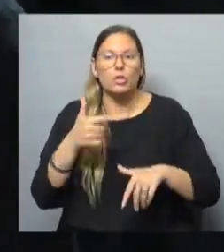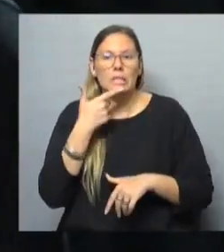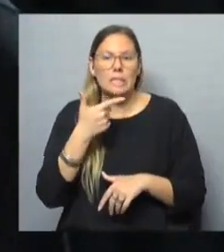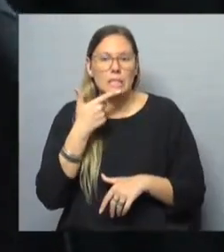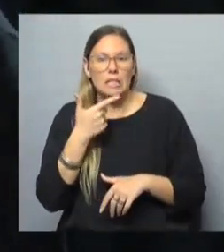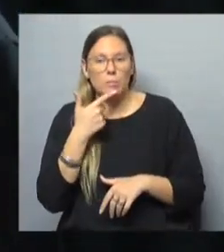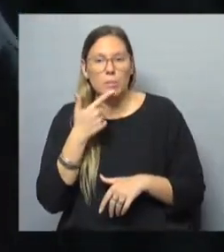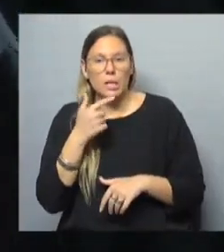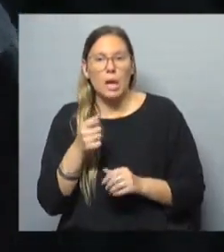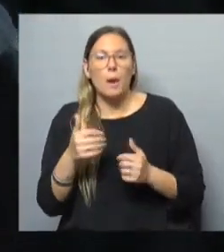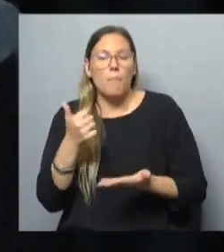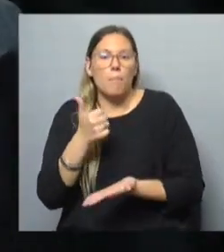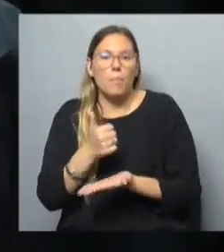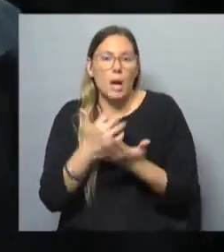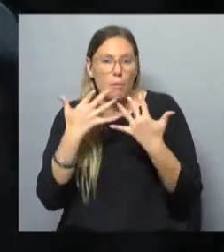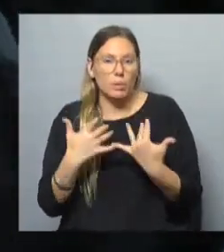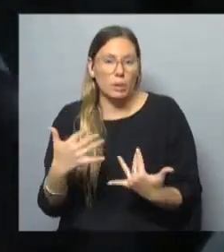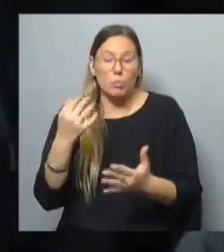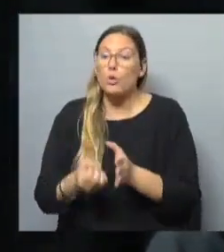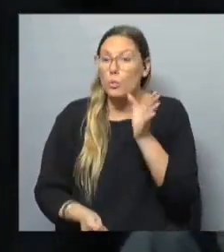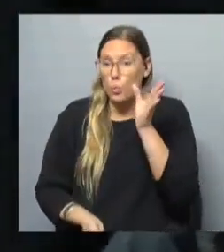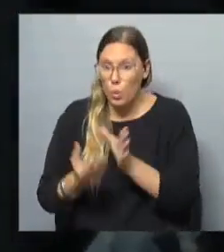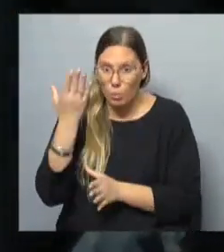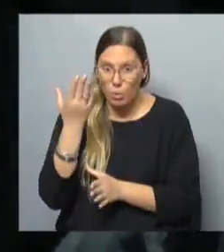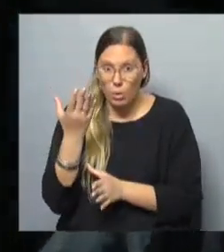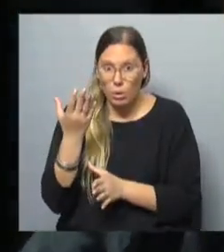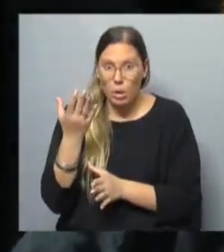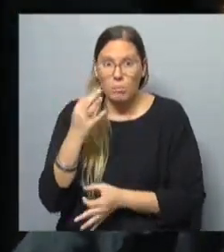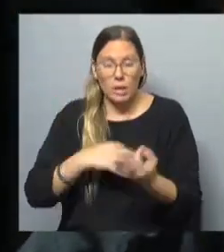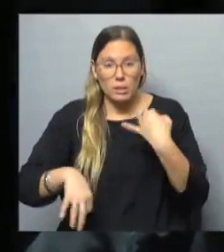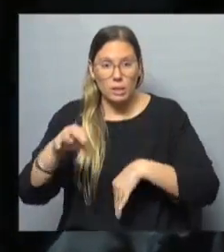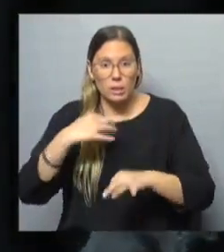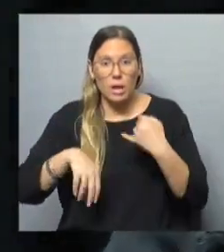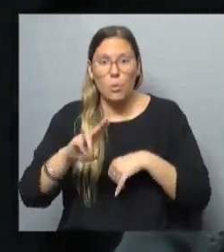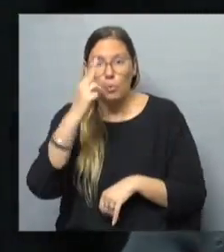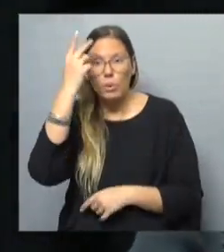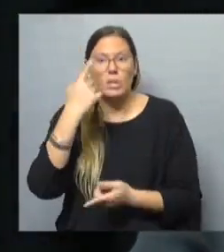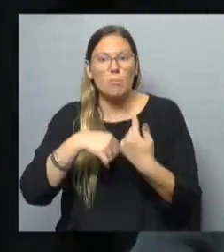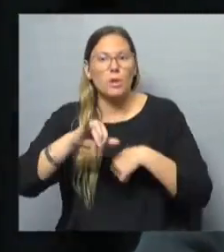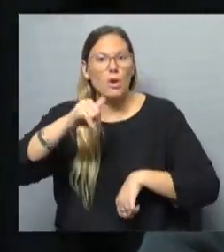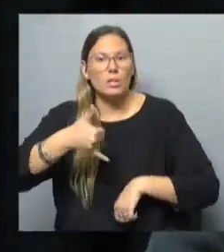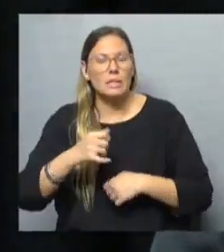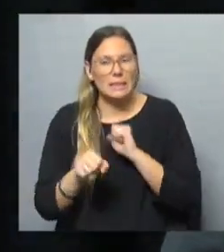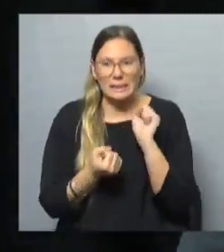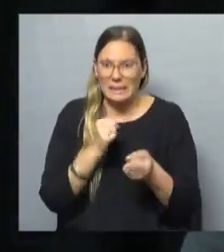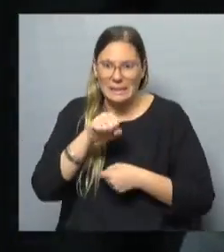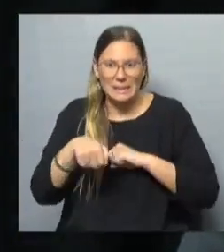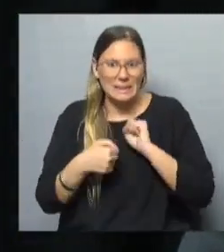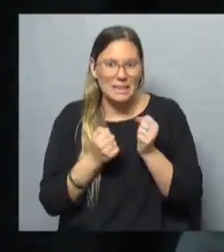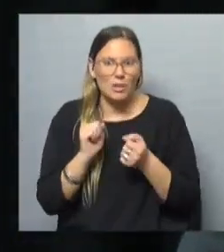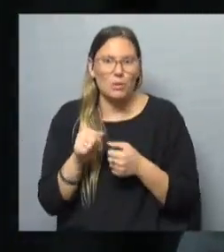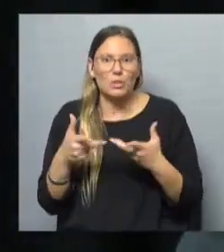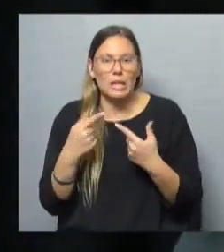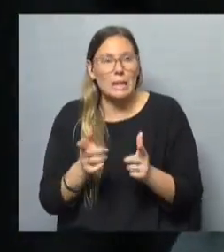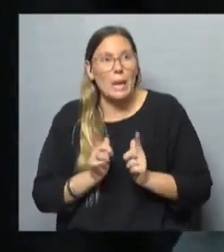hacer presencia de un espectáculo novedoso para la teatralidad uruguaya, pero que sí estamos con todas las ansias y con toda